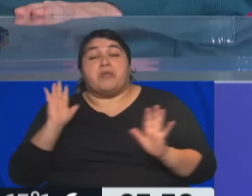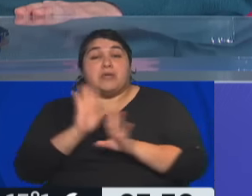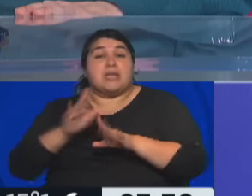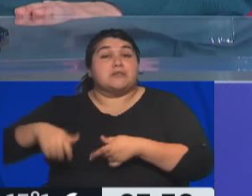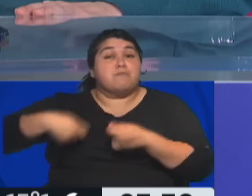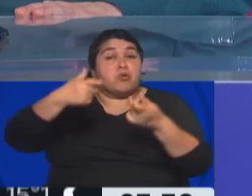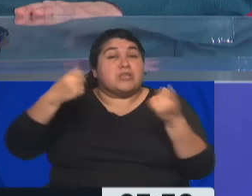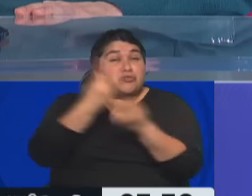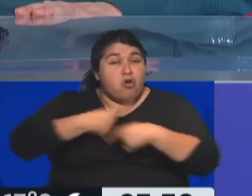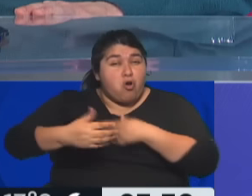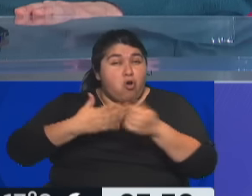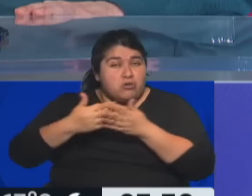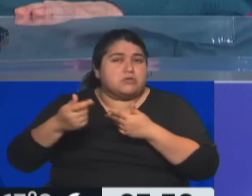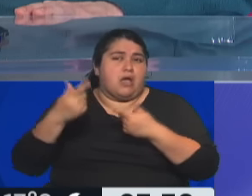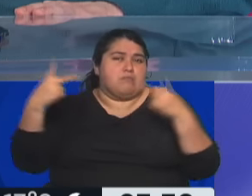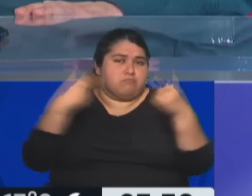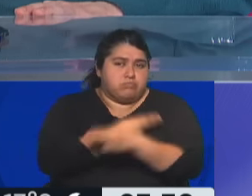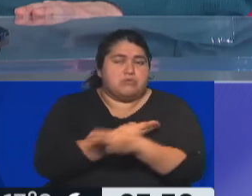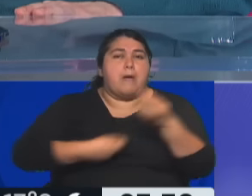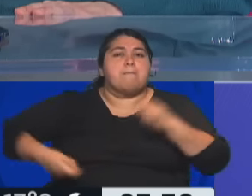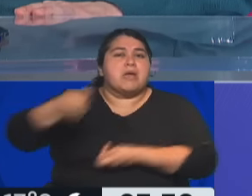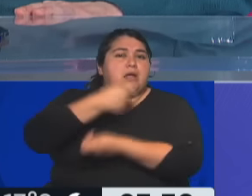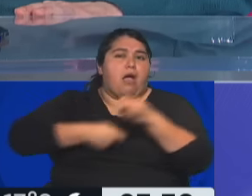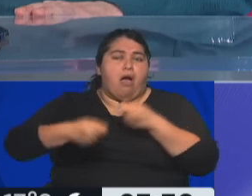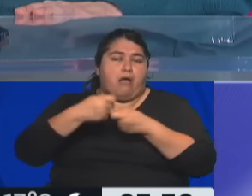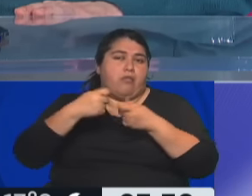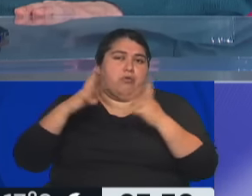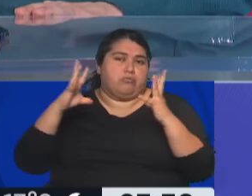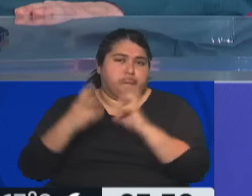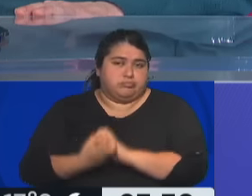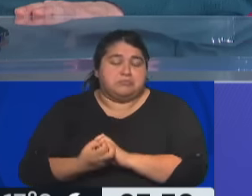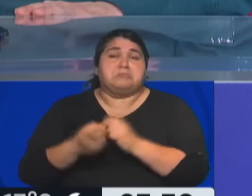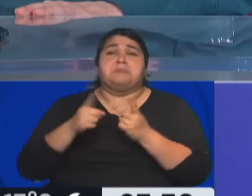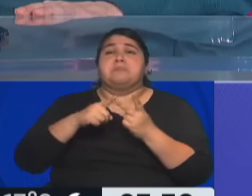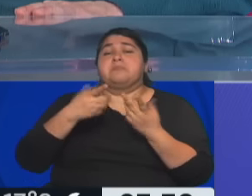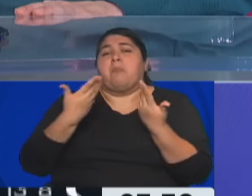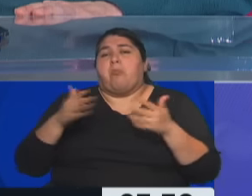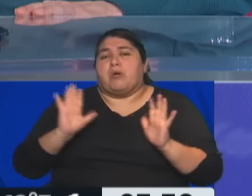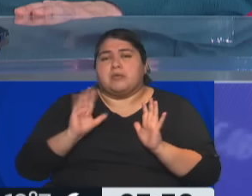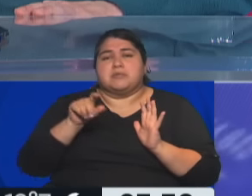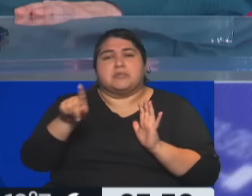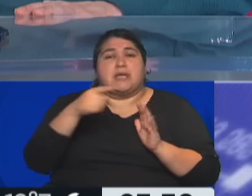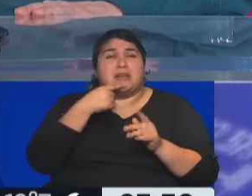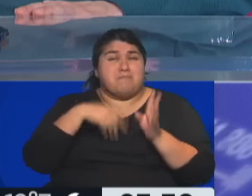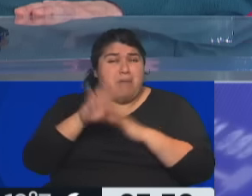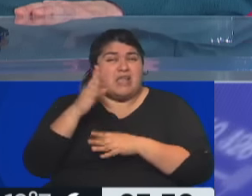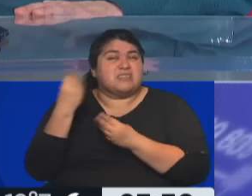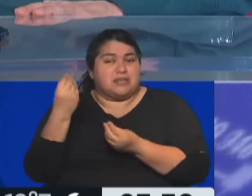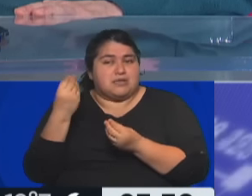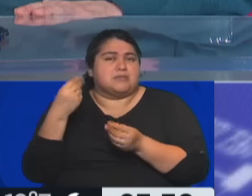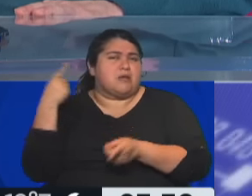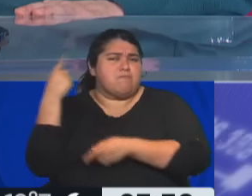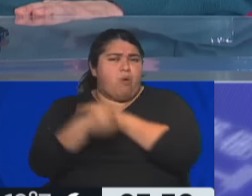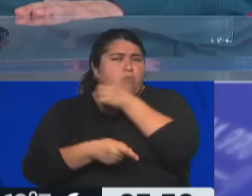la exportación de materias primas, pueden afectar los mercados. Y segundo, que creo que pueden profundizar con los ataques a